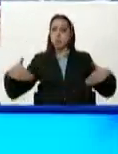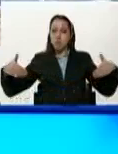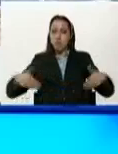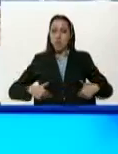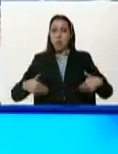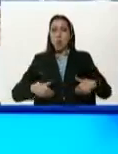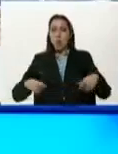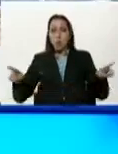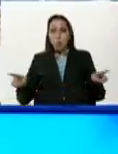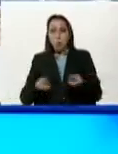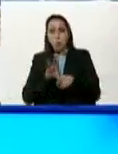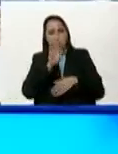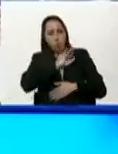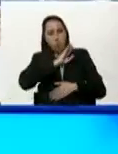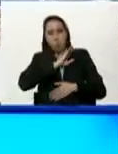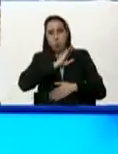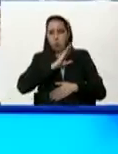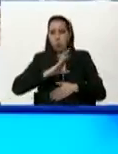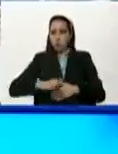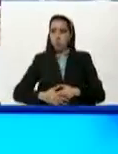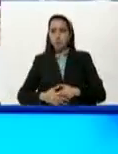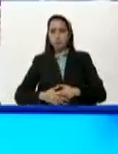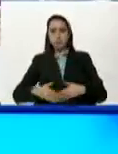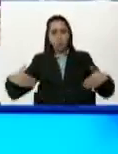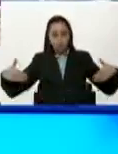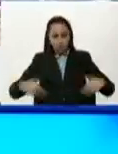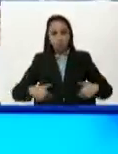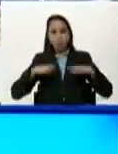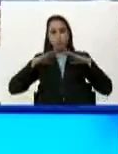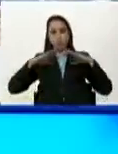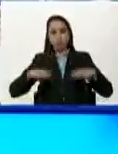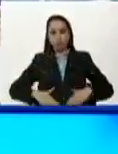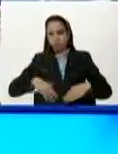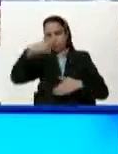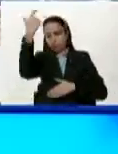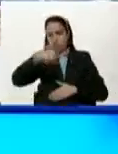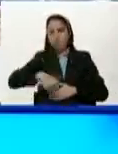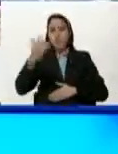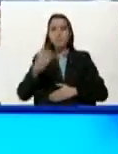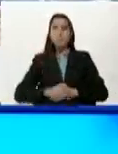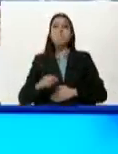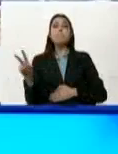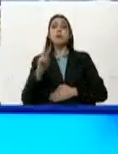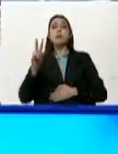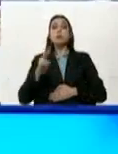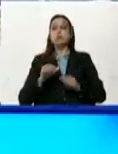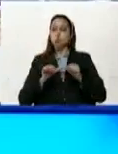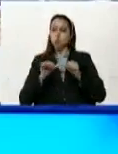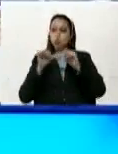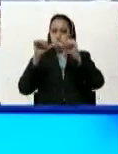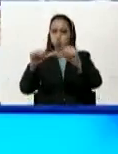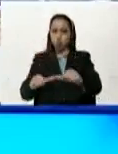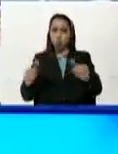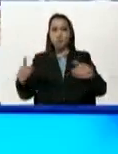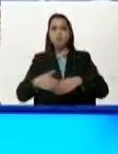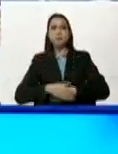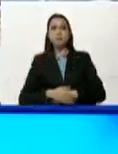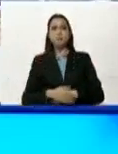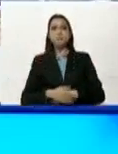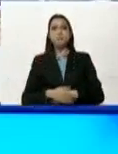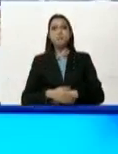propios con pulmón propio con músculo propio venezuela va avanzando quizá